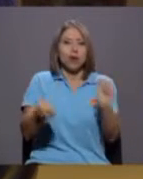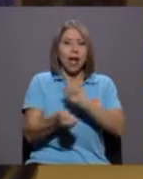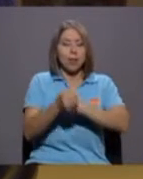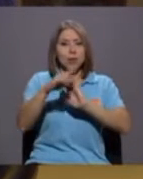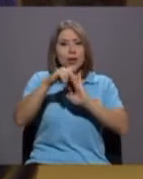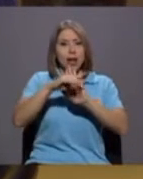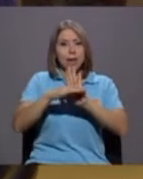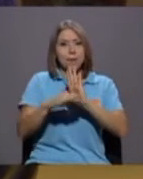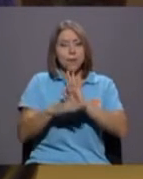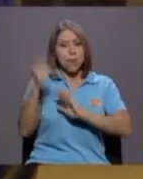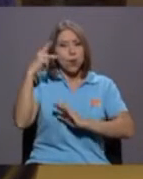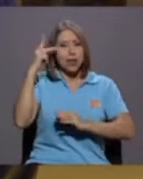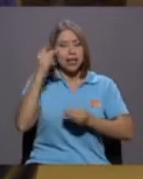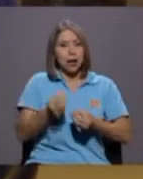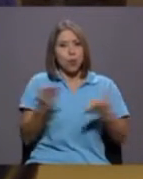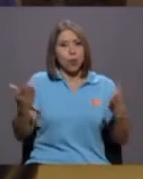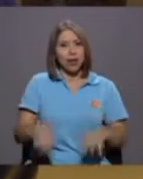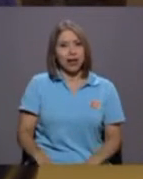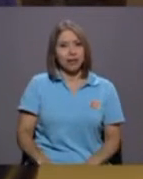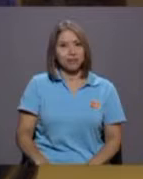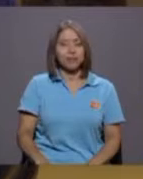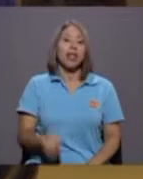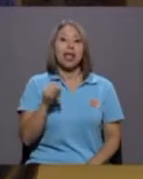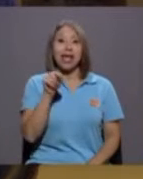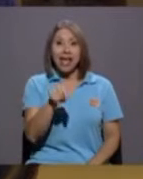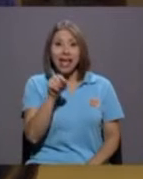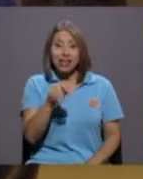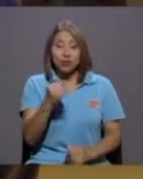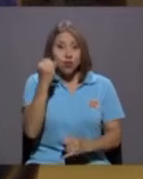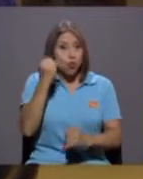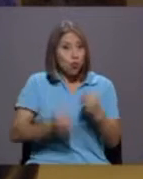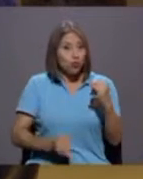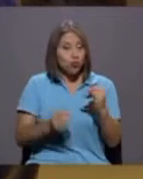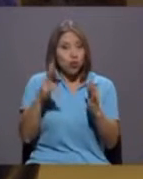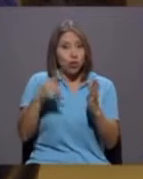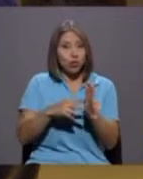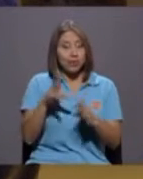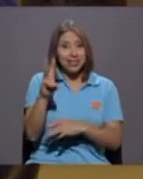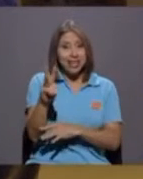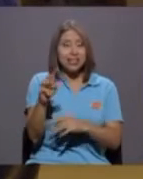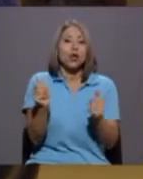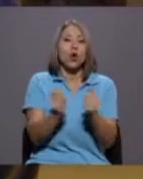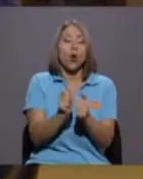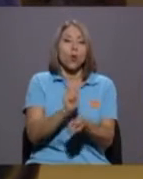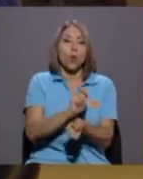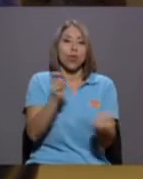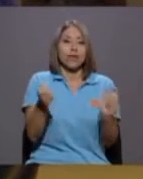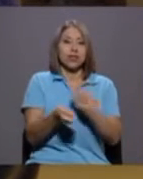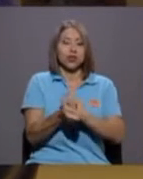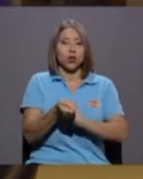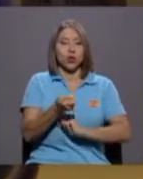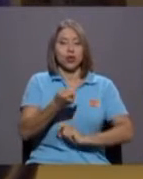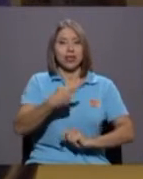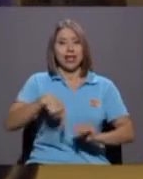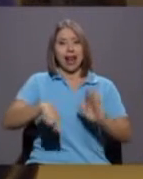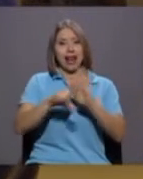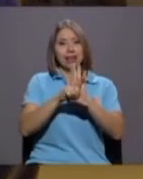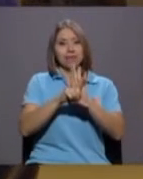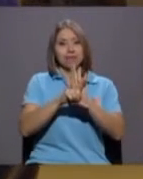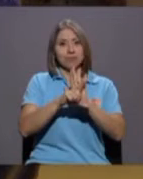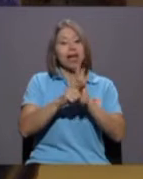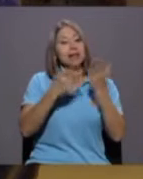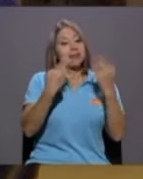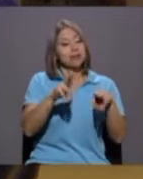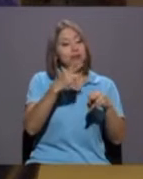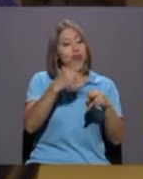pública. Eso concluyó en el año 2006 con una modificación de nuestra ley que, además de cambiar el